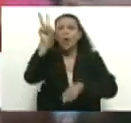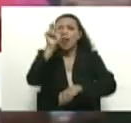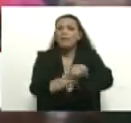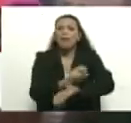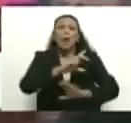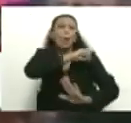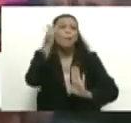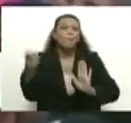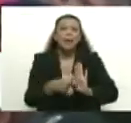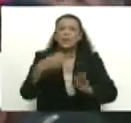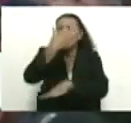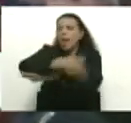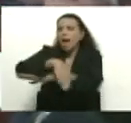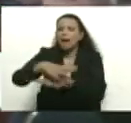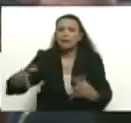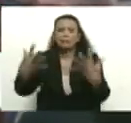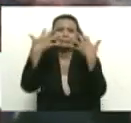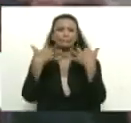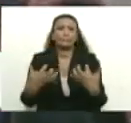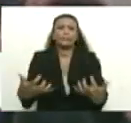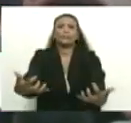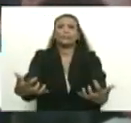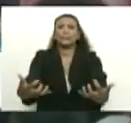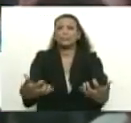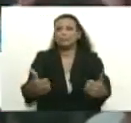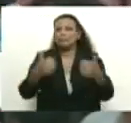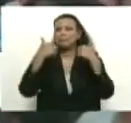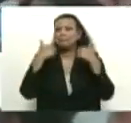La Vega, en la calle.